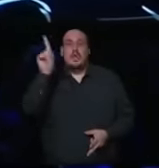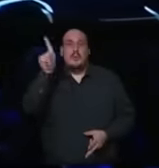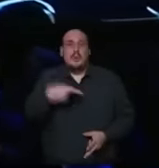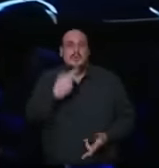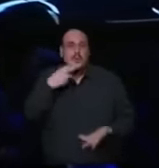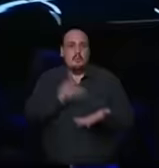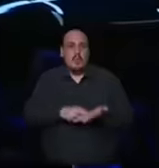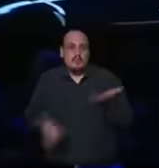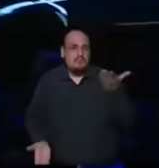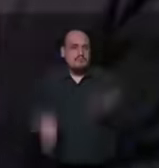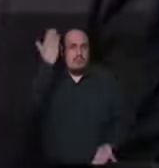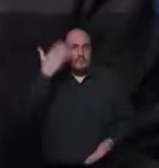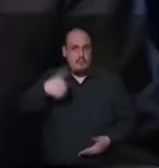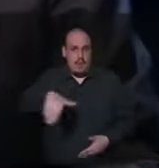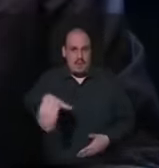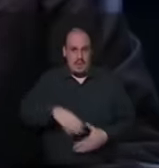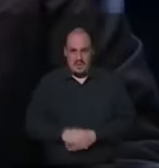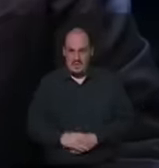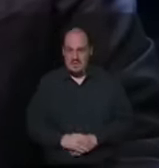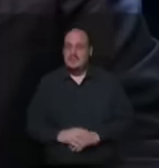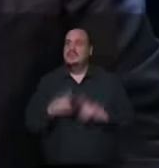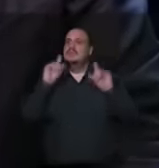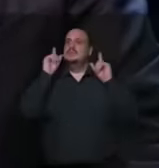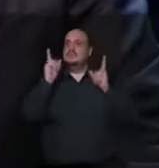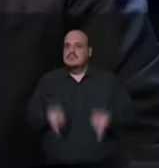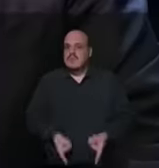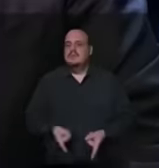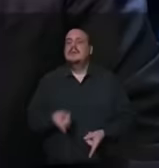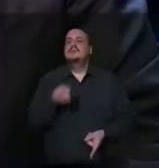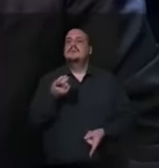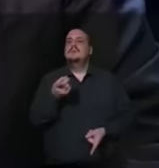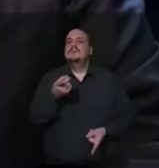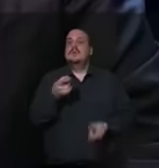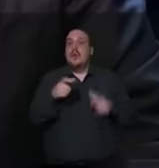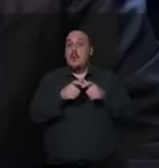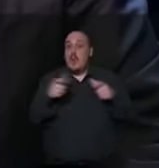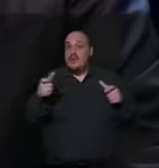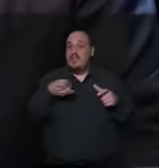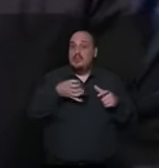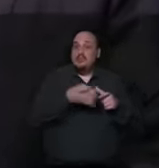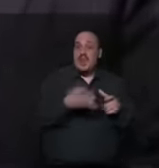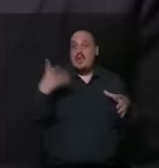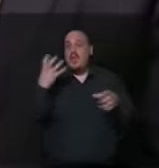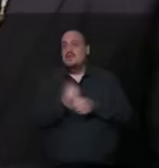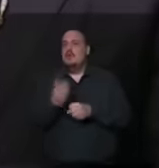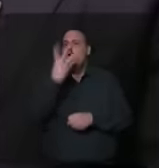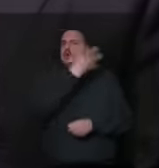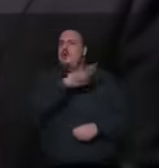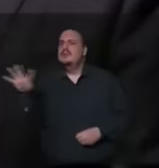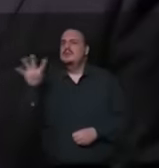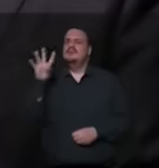de las tarifas, que representan, entre otras cosas, la suba del 400% del boleto de tren y de colectivo,